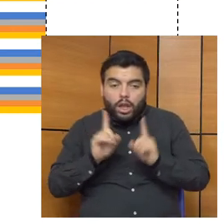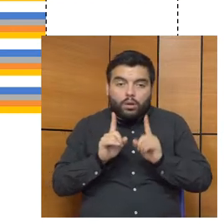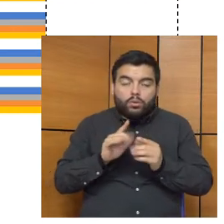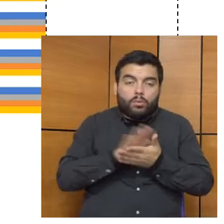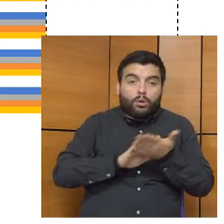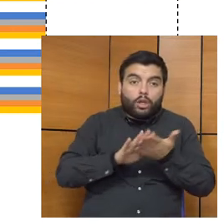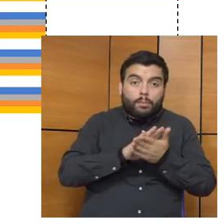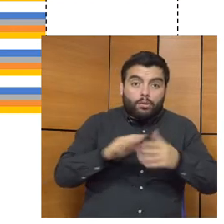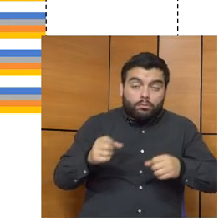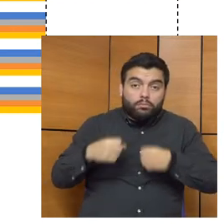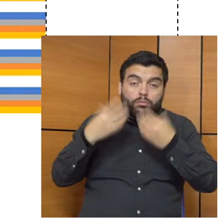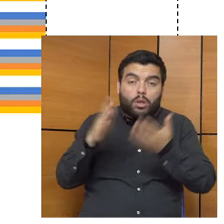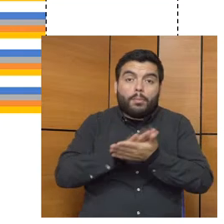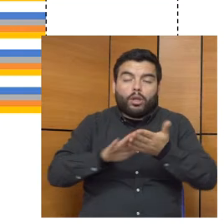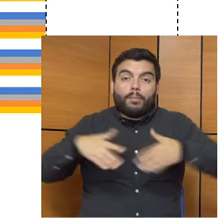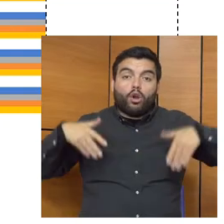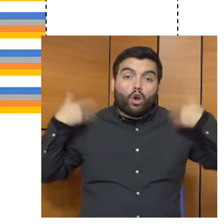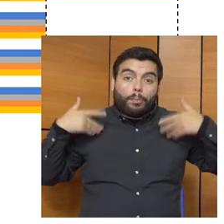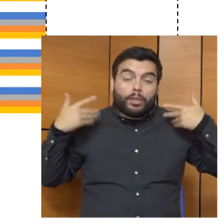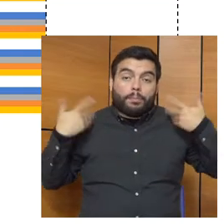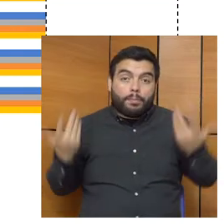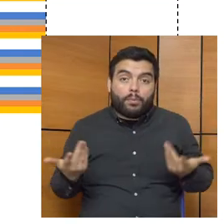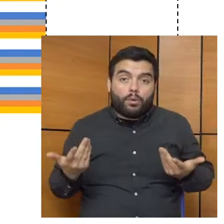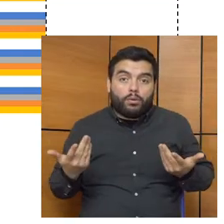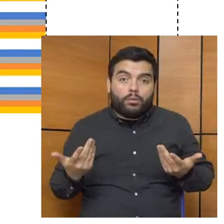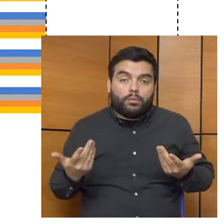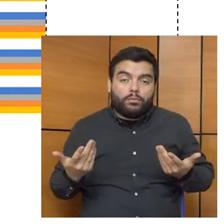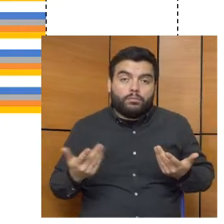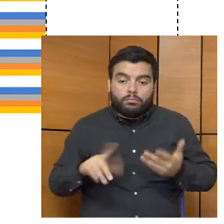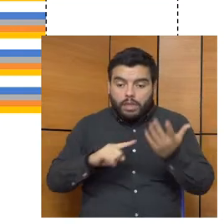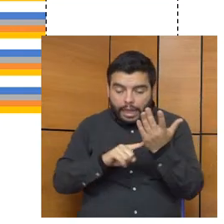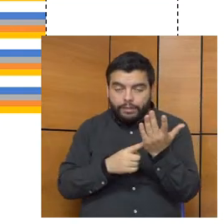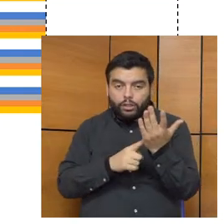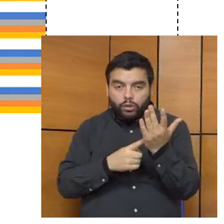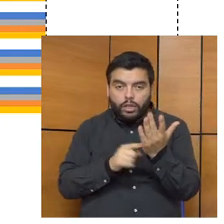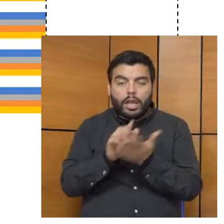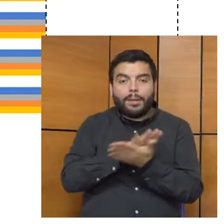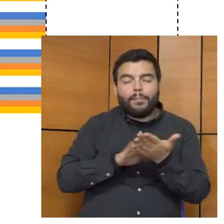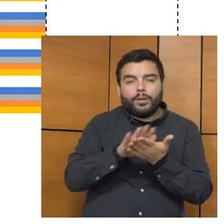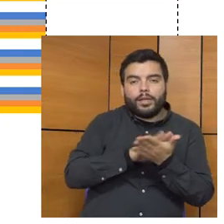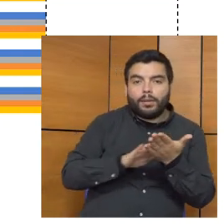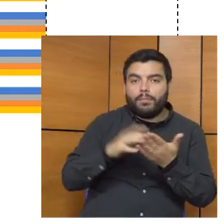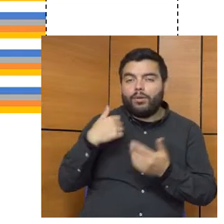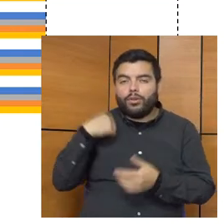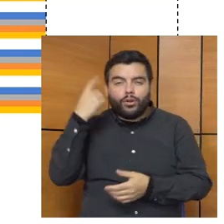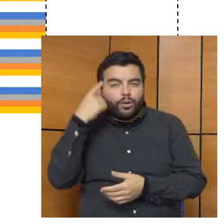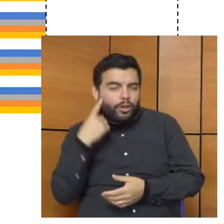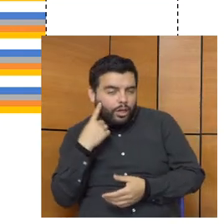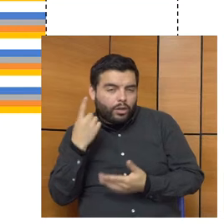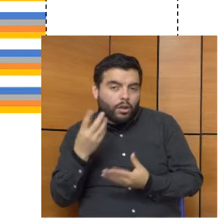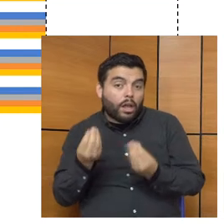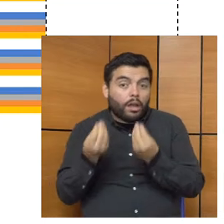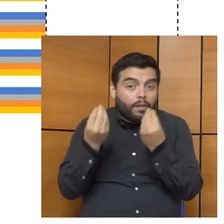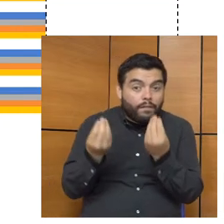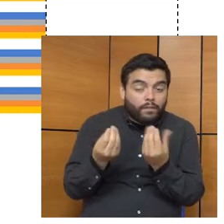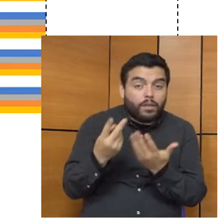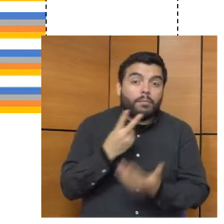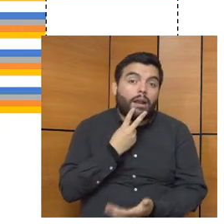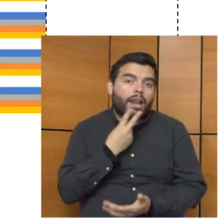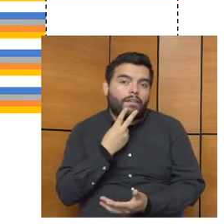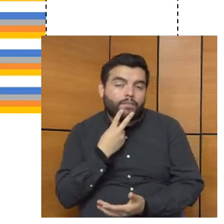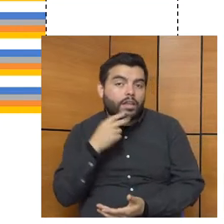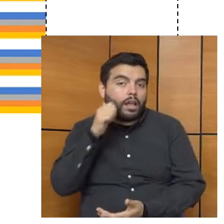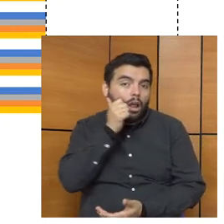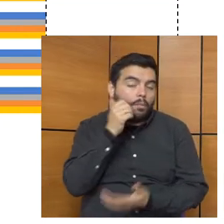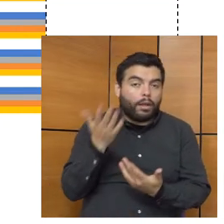dos elementos. El optimismo general hacia la tecnología, por ejemplo, que yo creo que la tecnología hace bien para la vida del ser humano, independiente que me